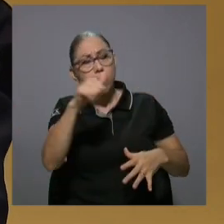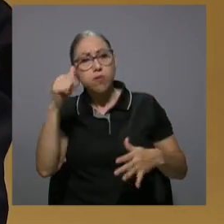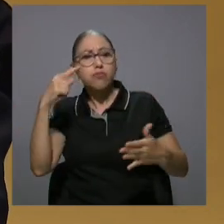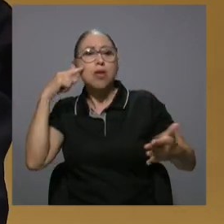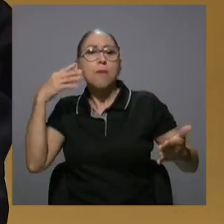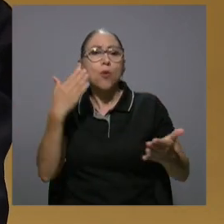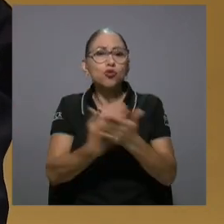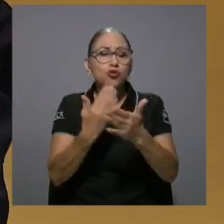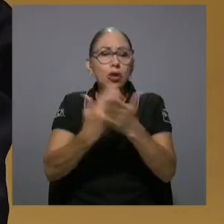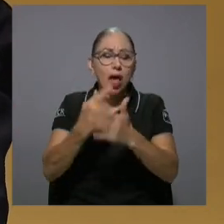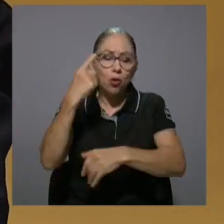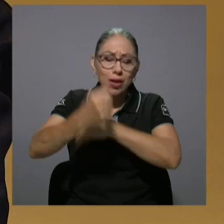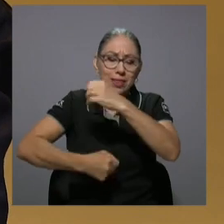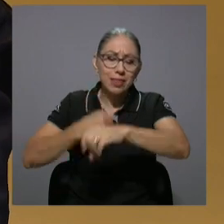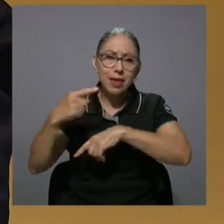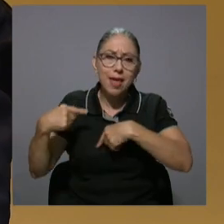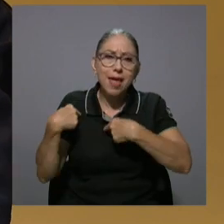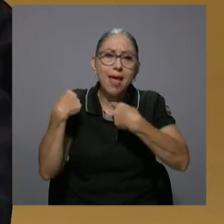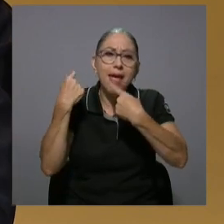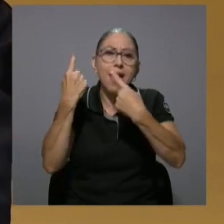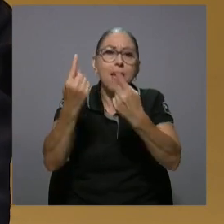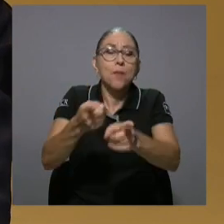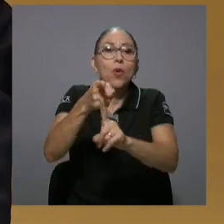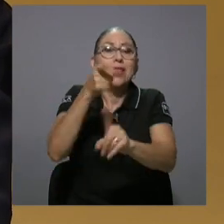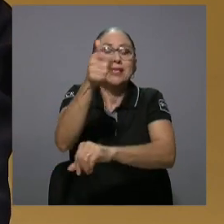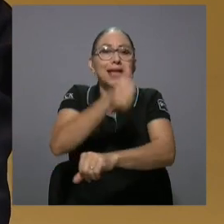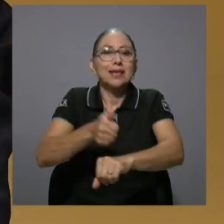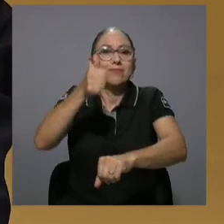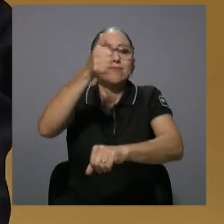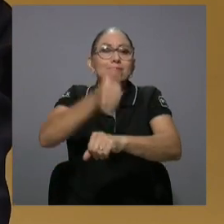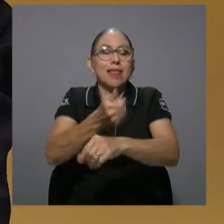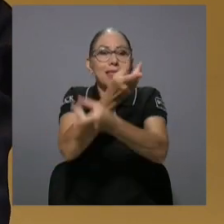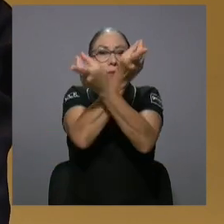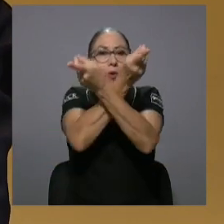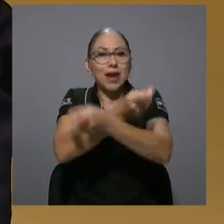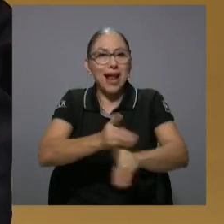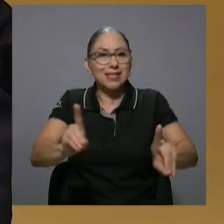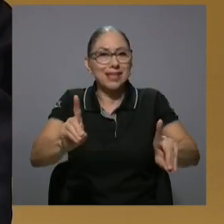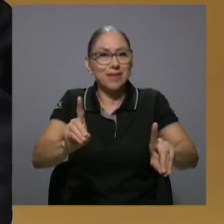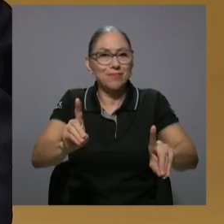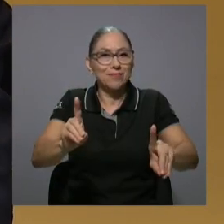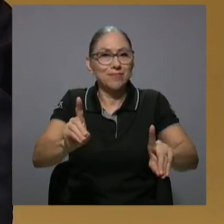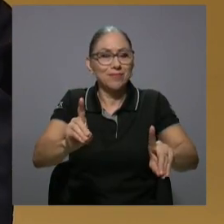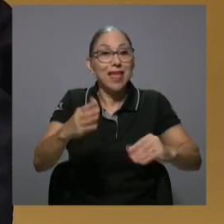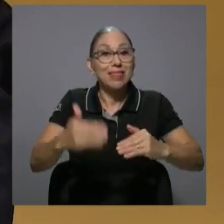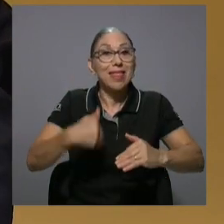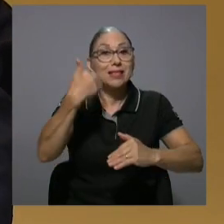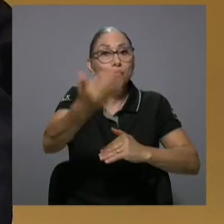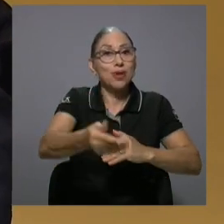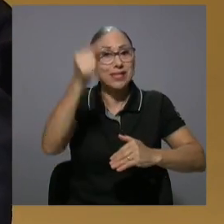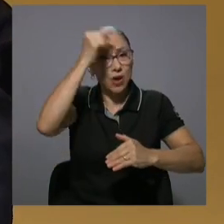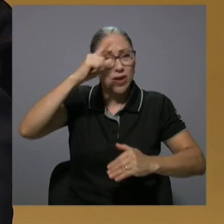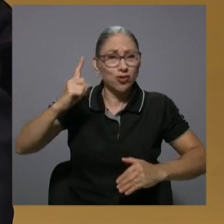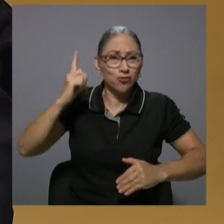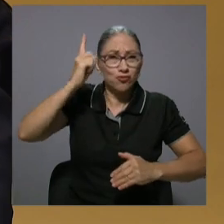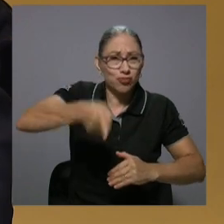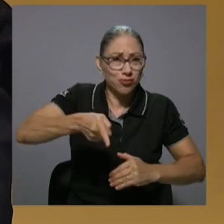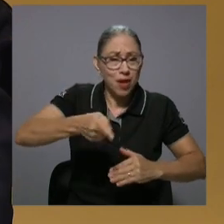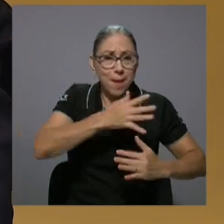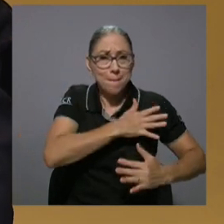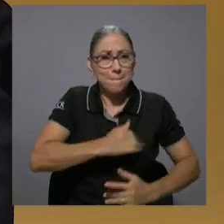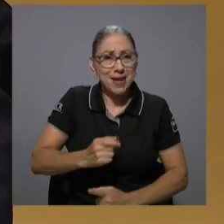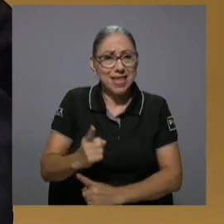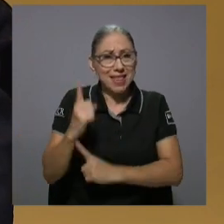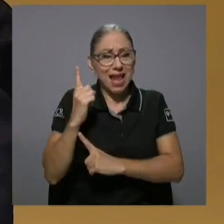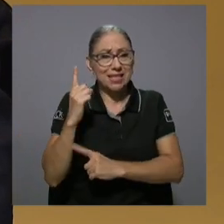la reinstauración de la democracia en América Latina, después de las dictaduras militares de los años 70, una gran resiliencia.